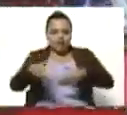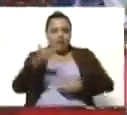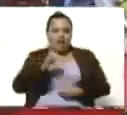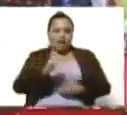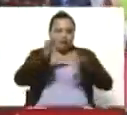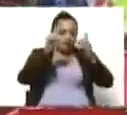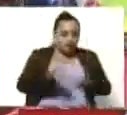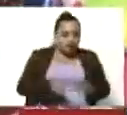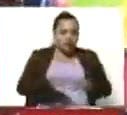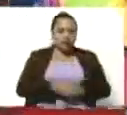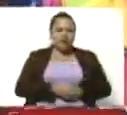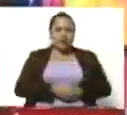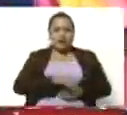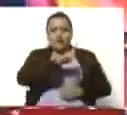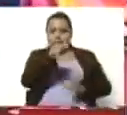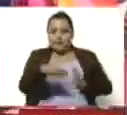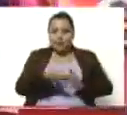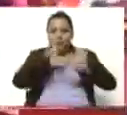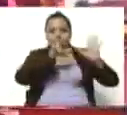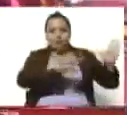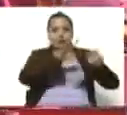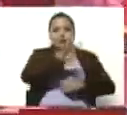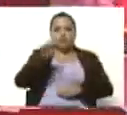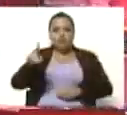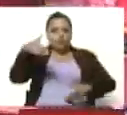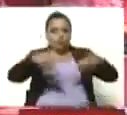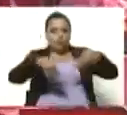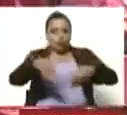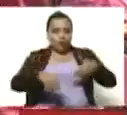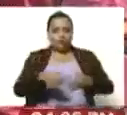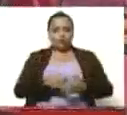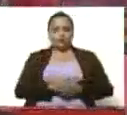con la cantidad de 1841 votos